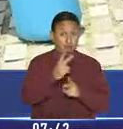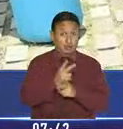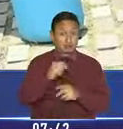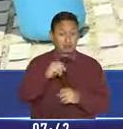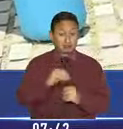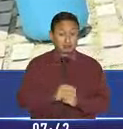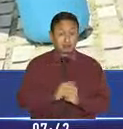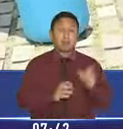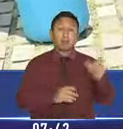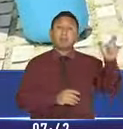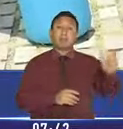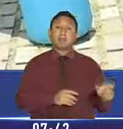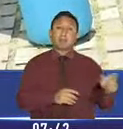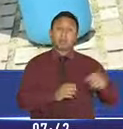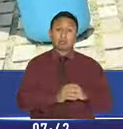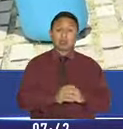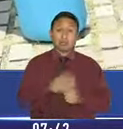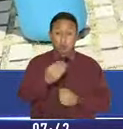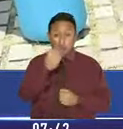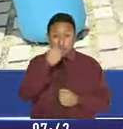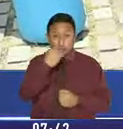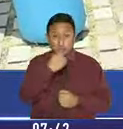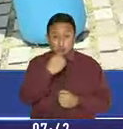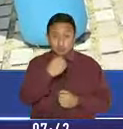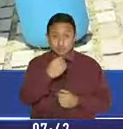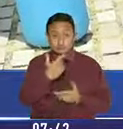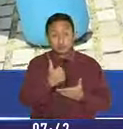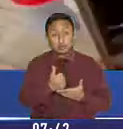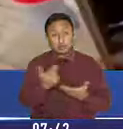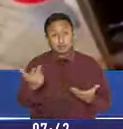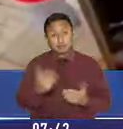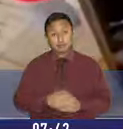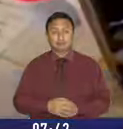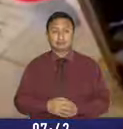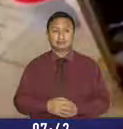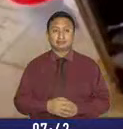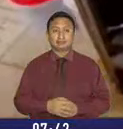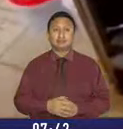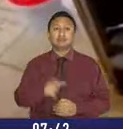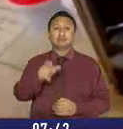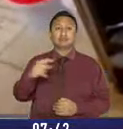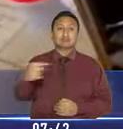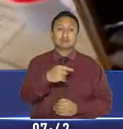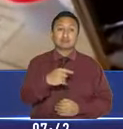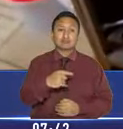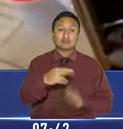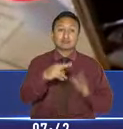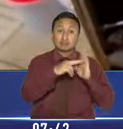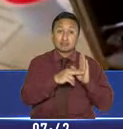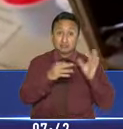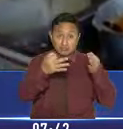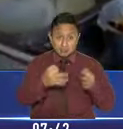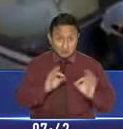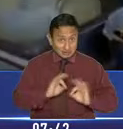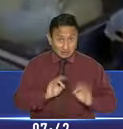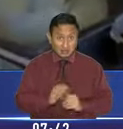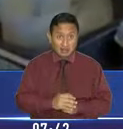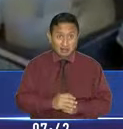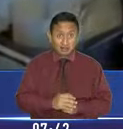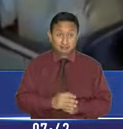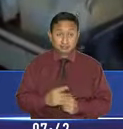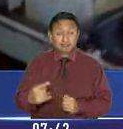y de eso se benefician ellos también. Para quienes no cumplan con el aseo indispensable, existen ciertas medidas. Esto